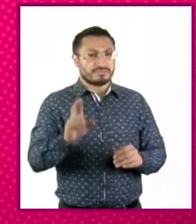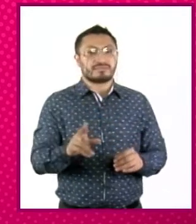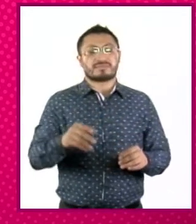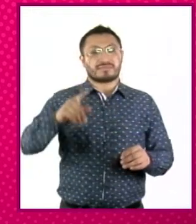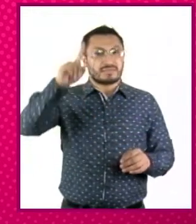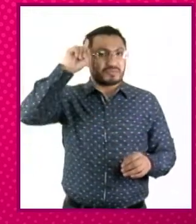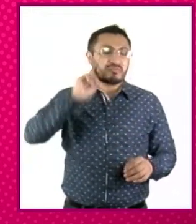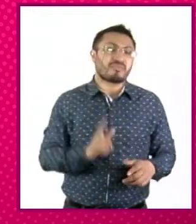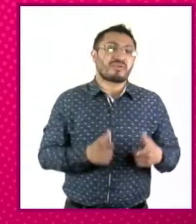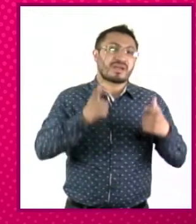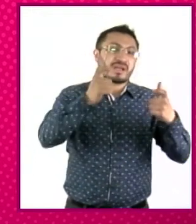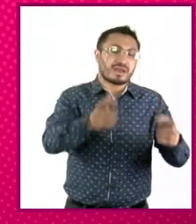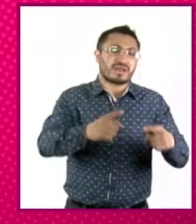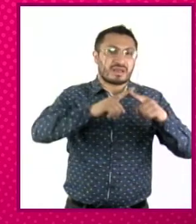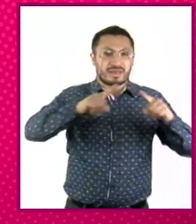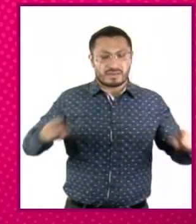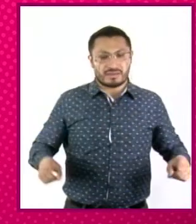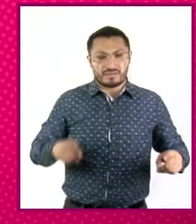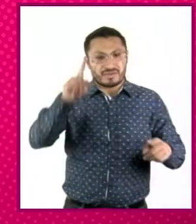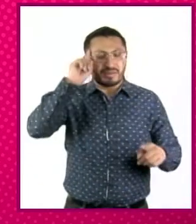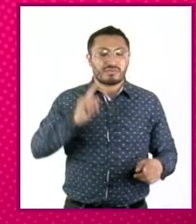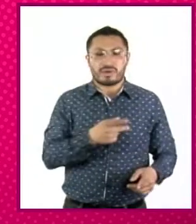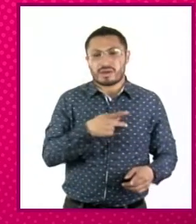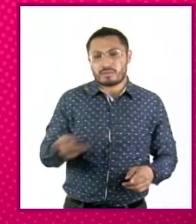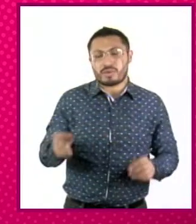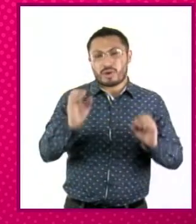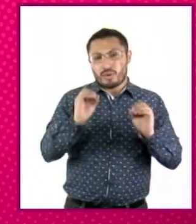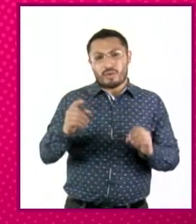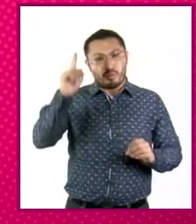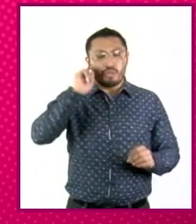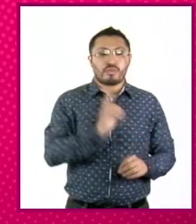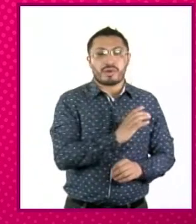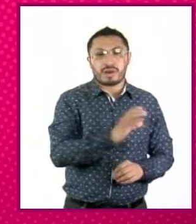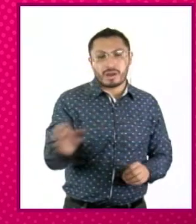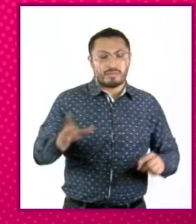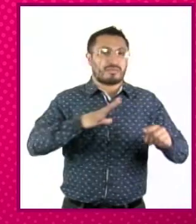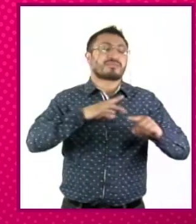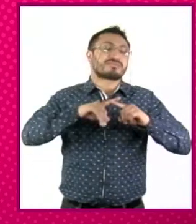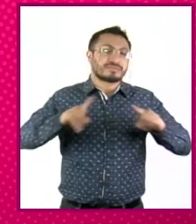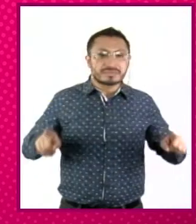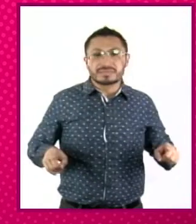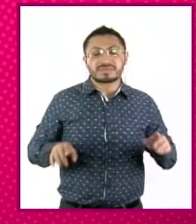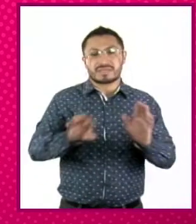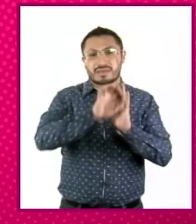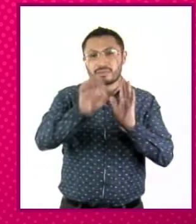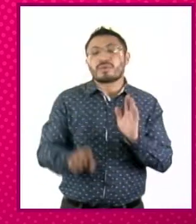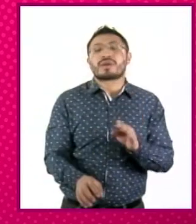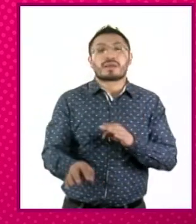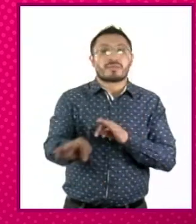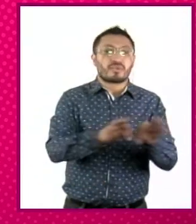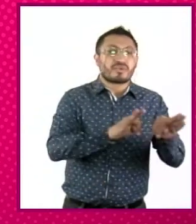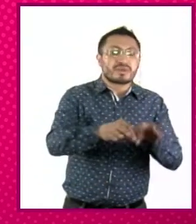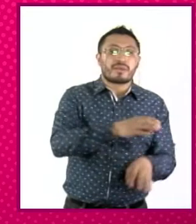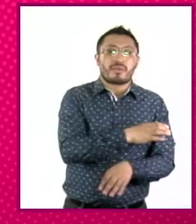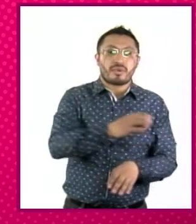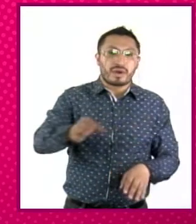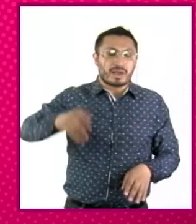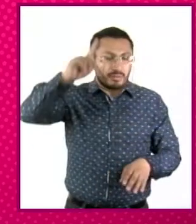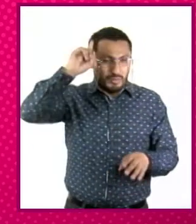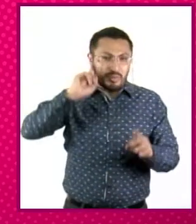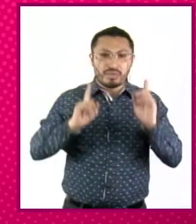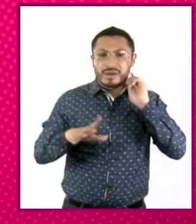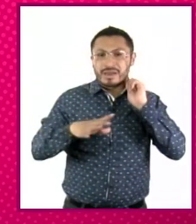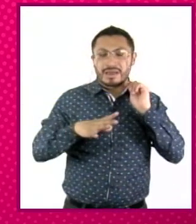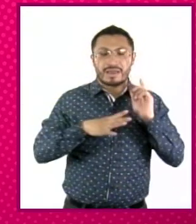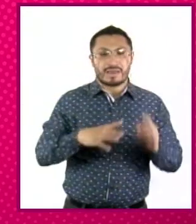el patriarcado que una mujer pobre, una mujer campesina. En el caso de las obreras y de las campesinas, las consecuencias de